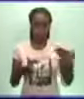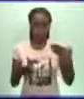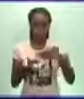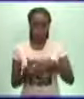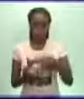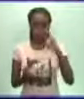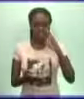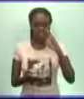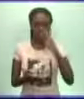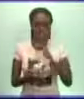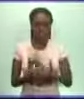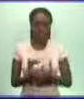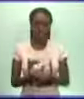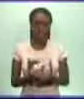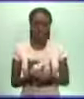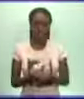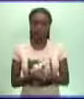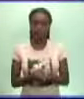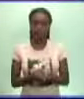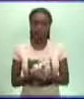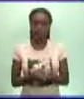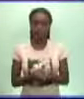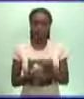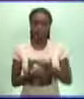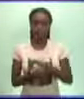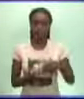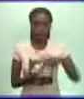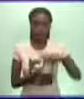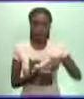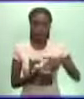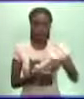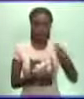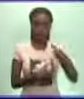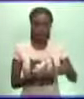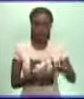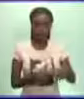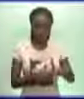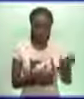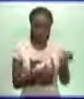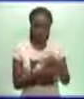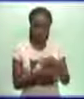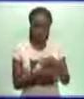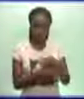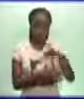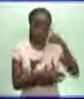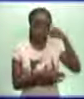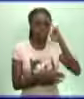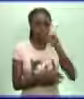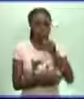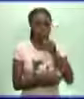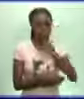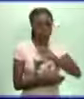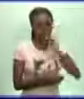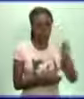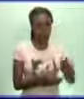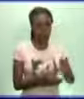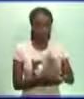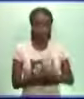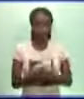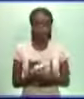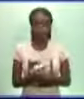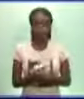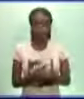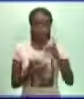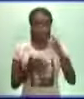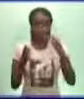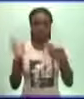mulatos. Sin embargo, a los de cuna sí asistían los blancos. Observan en este momento imágenes de